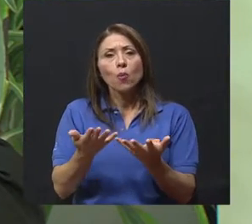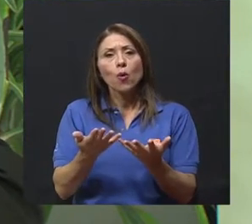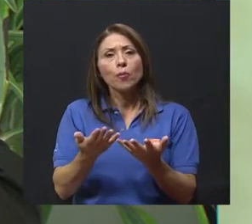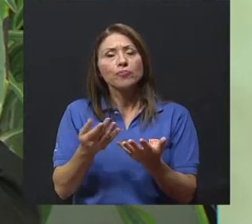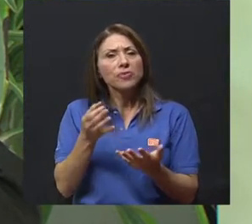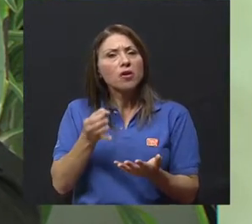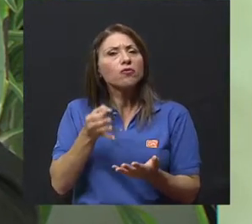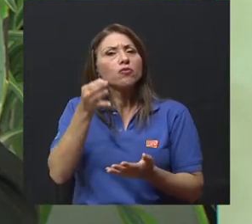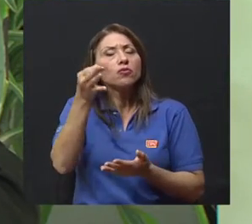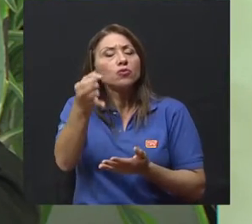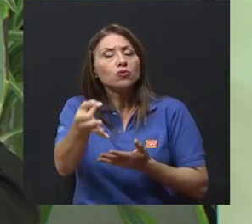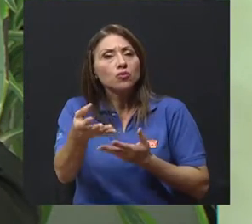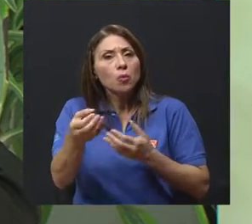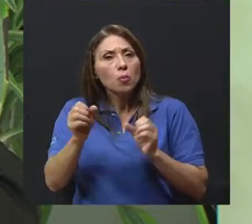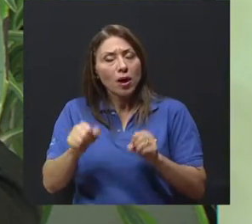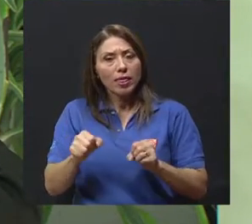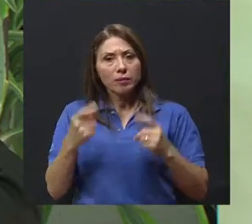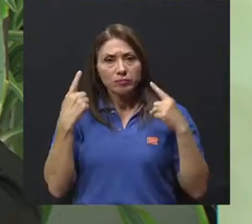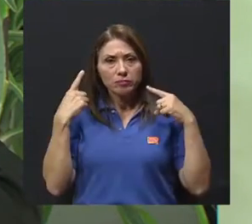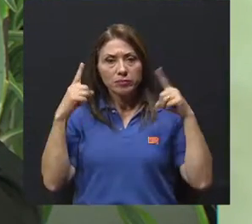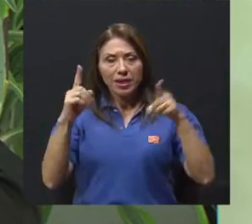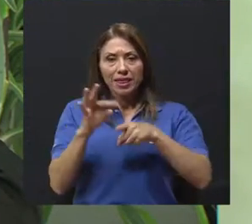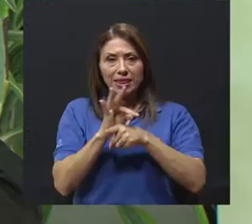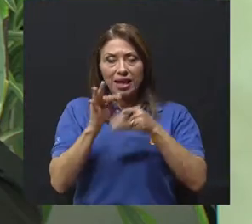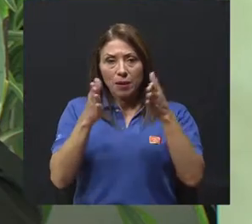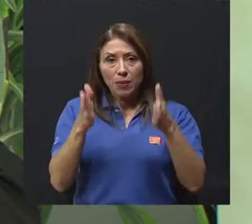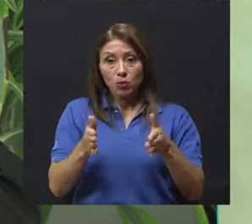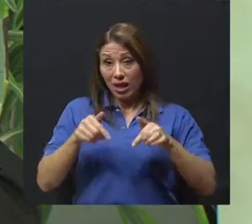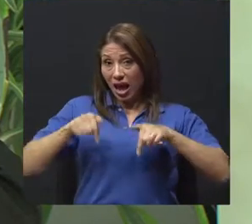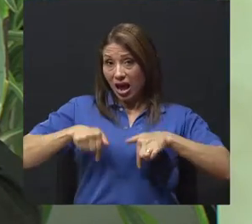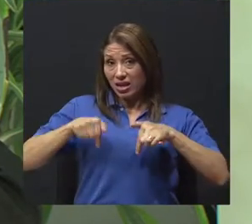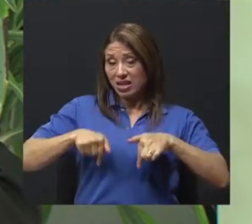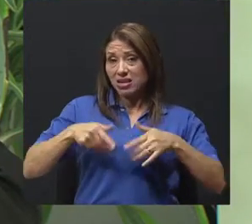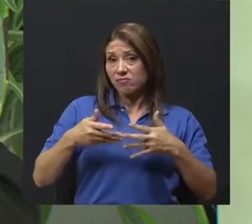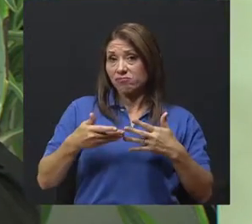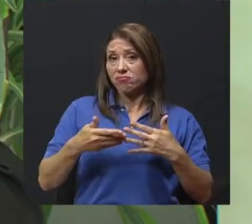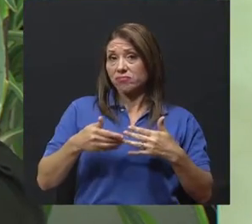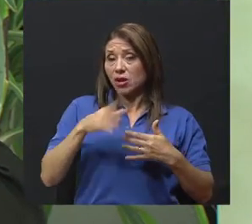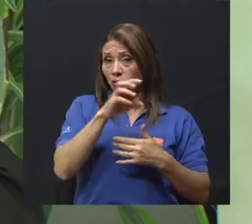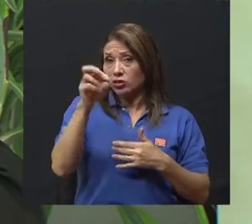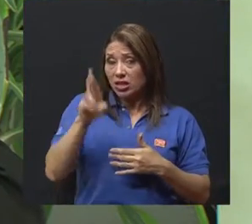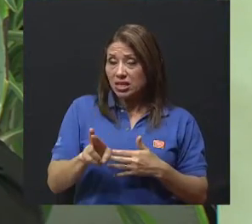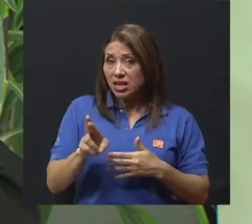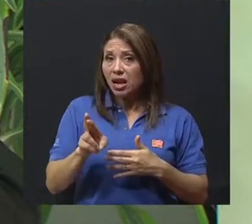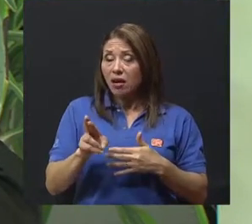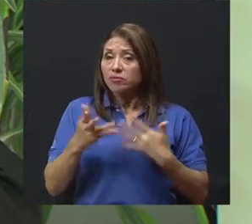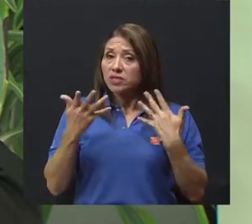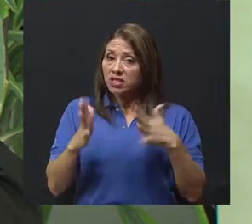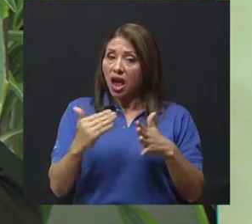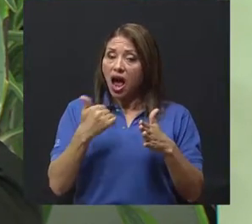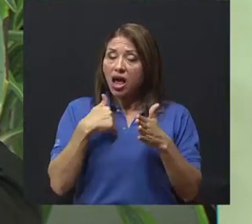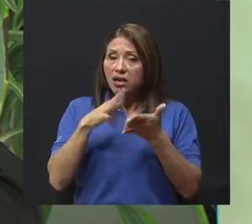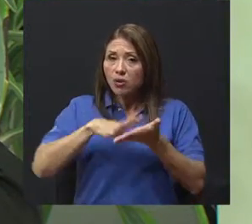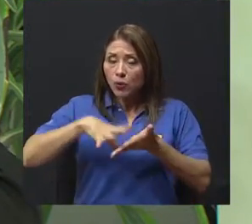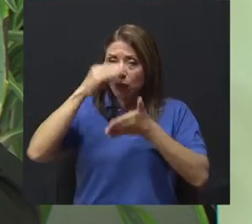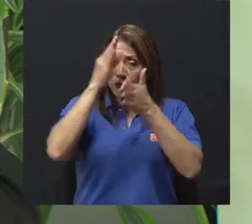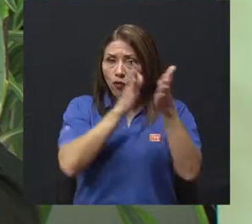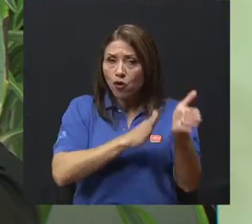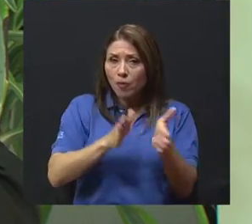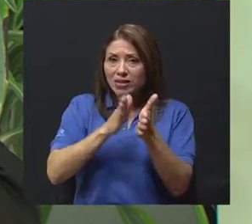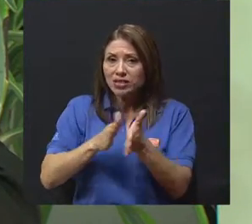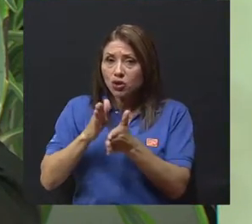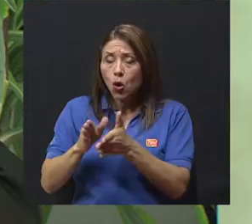ser terapeuta de este en este proceso existe aquí información tiene que salir del país en recibir la formación